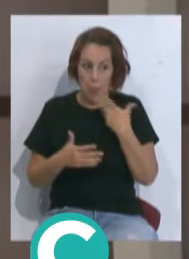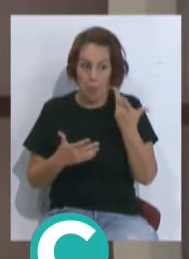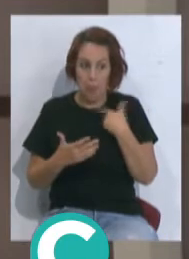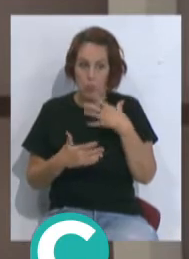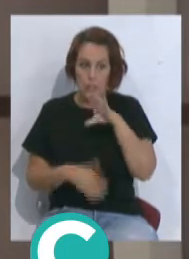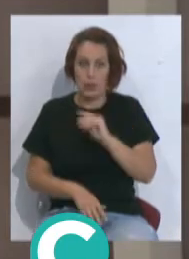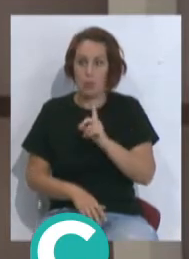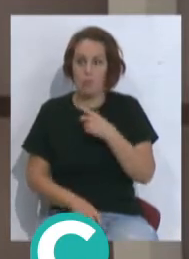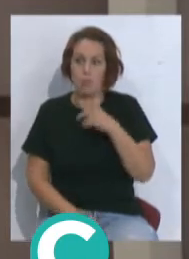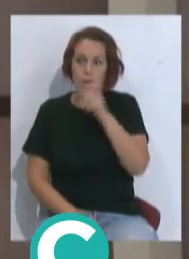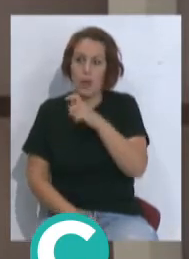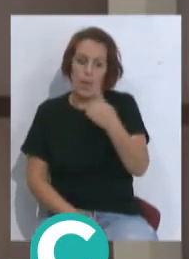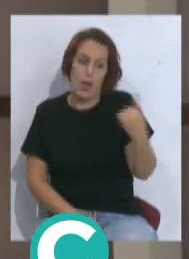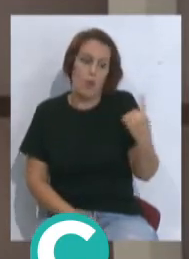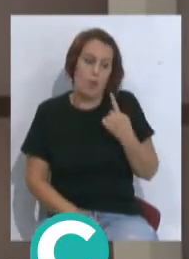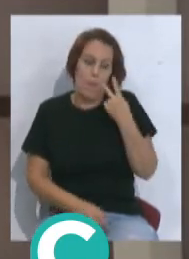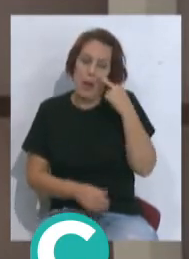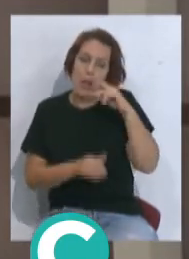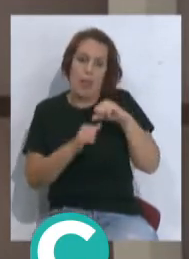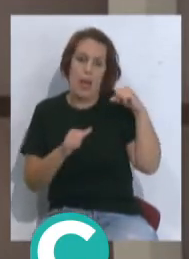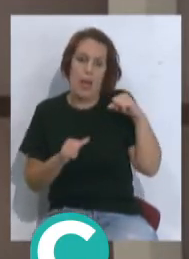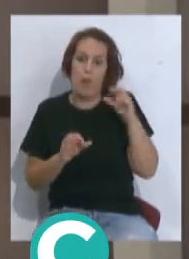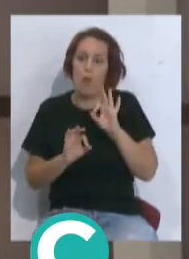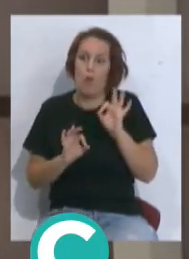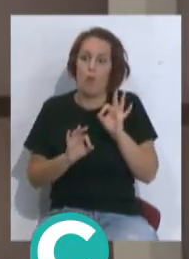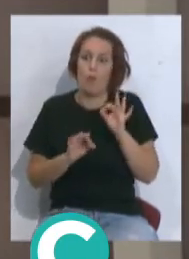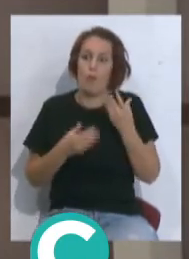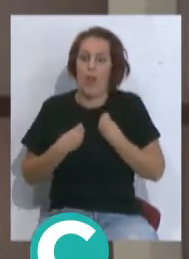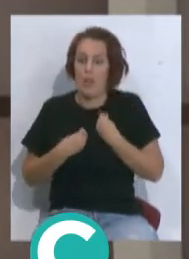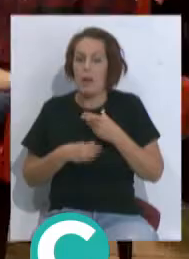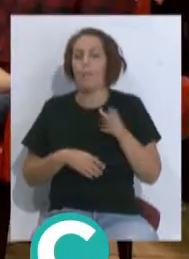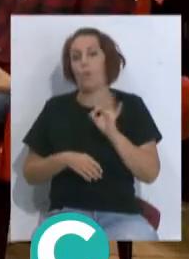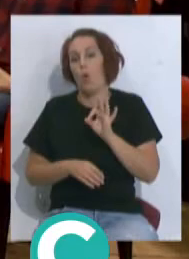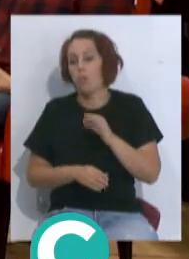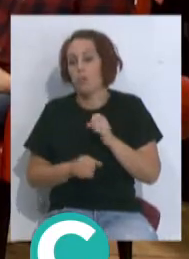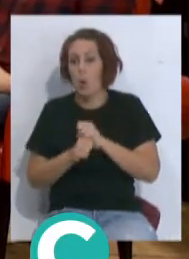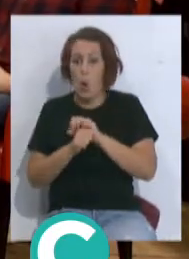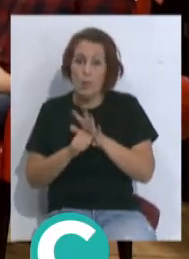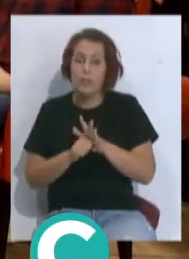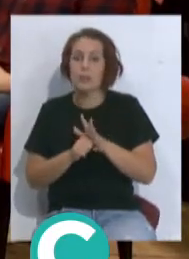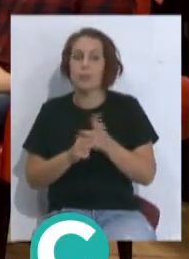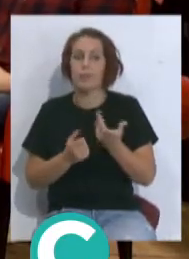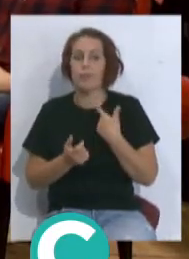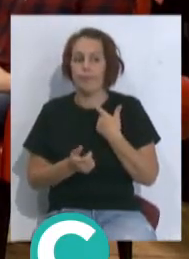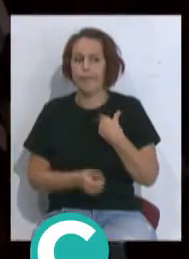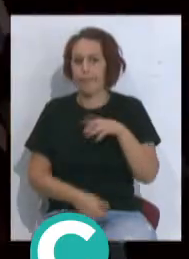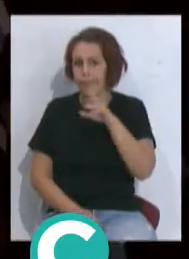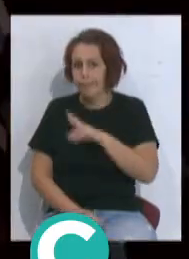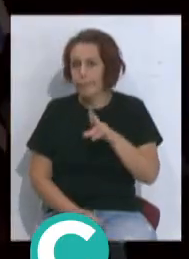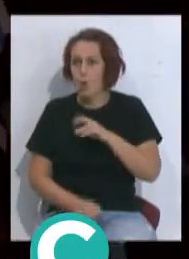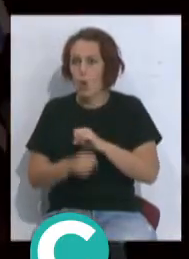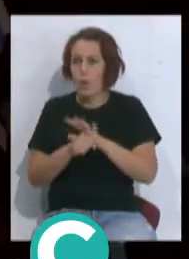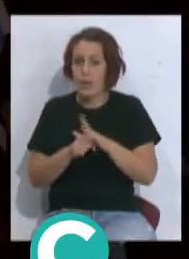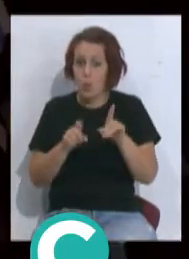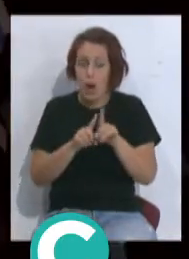persona tiene también su experiencia o su a lo mejor vivencia. Con el COVID, que, ¿no? Insisto, es que el COVID puede ser igual